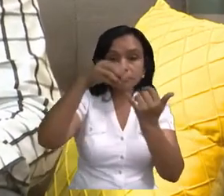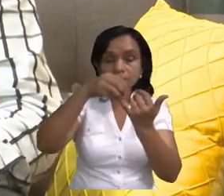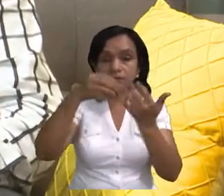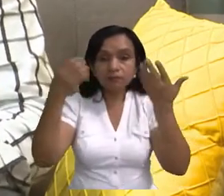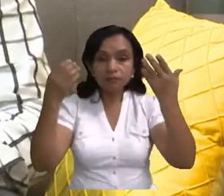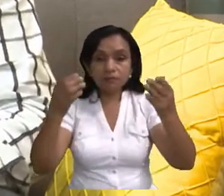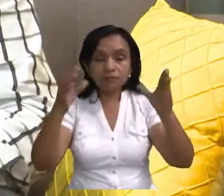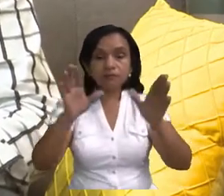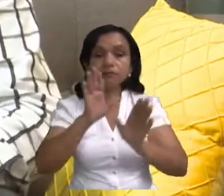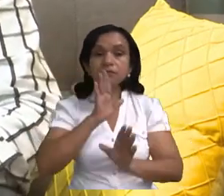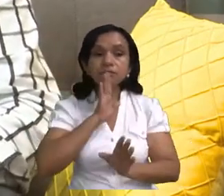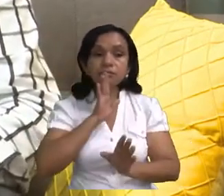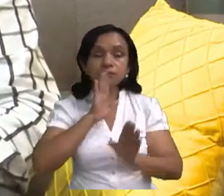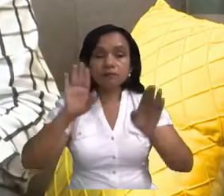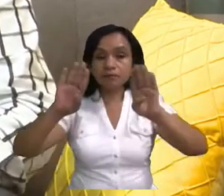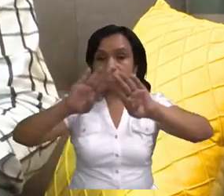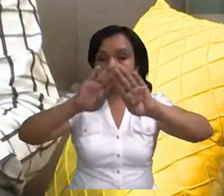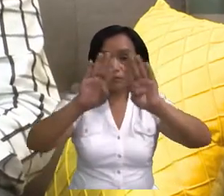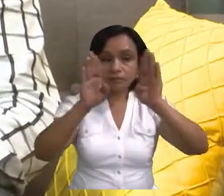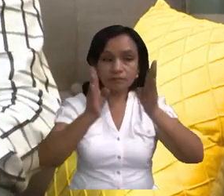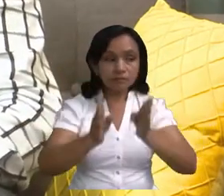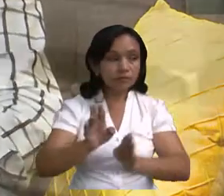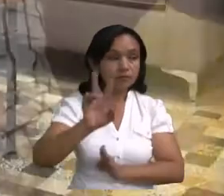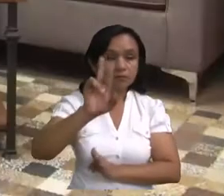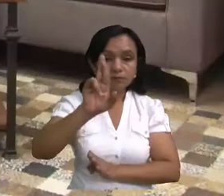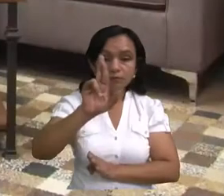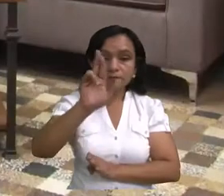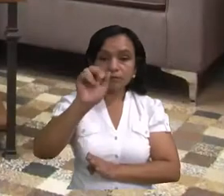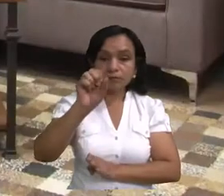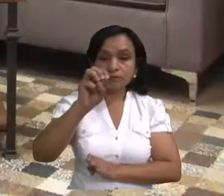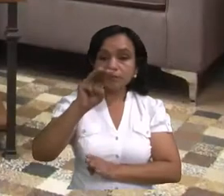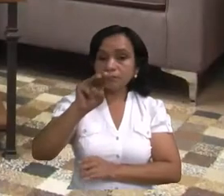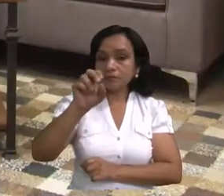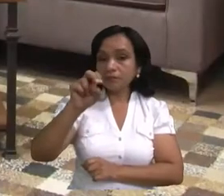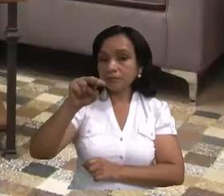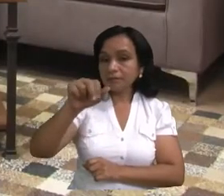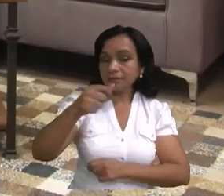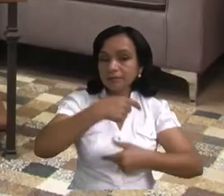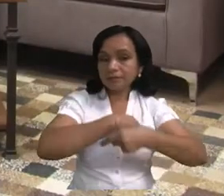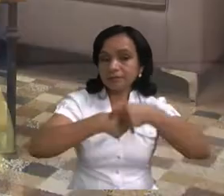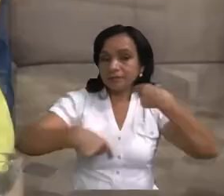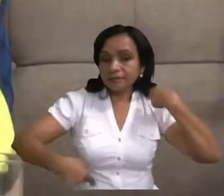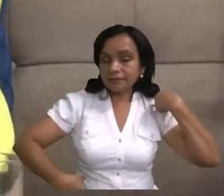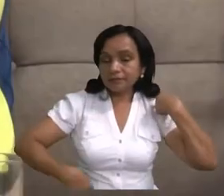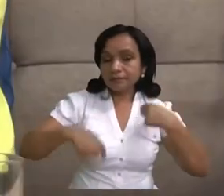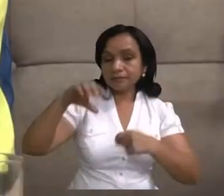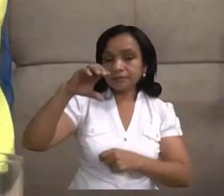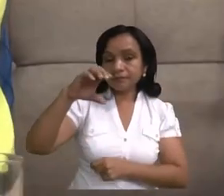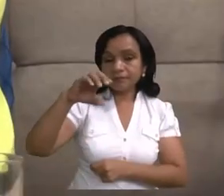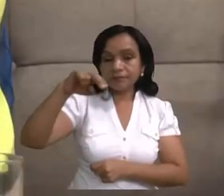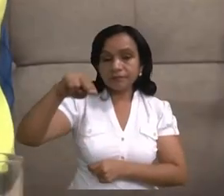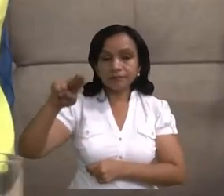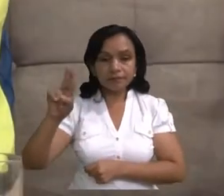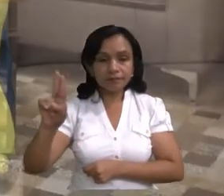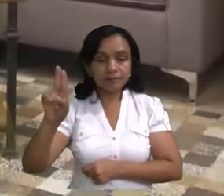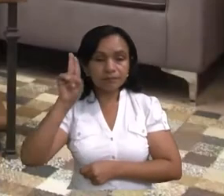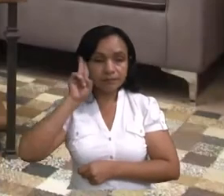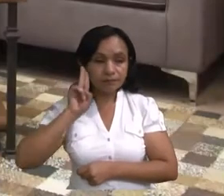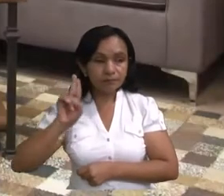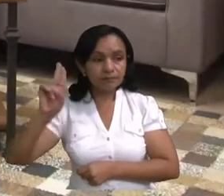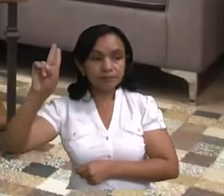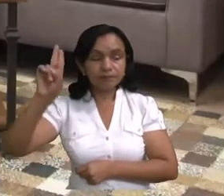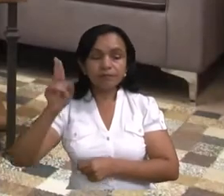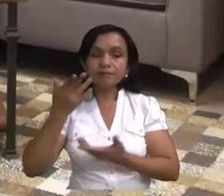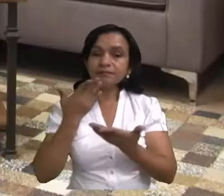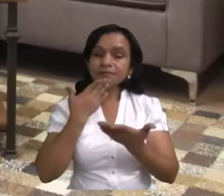se encuentra con nosotros la compañera Ramona Rodríguez, presidenta del Consejo Nacional de Universidades. Compañera, bienvenida, muchas gracias por